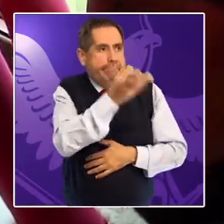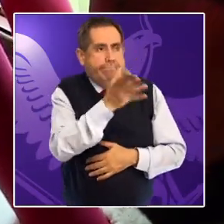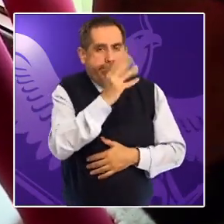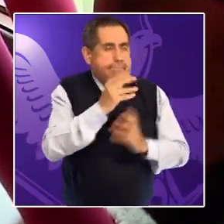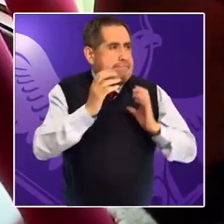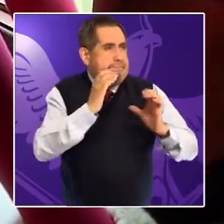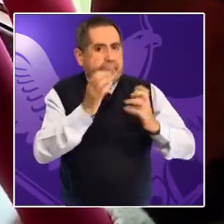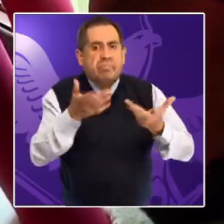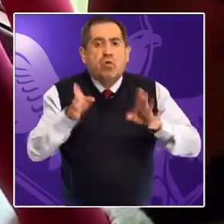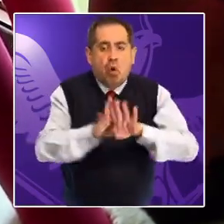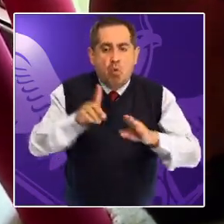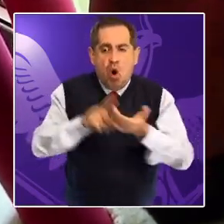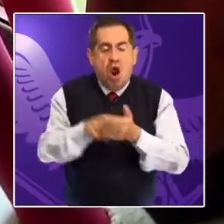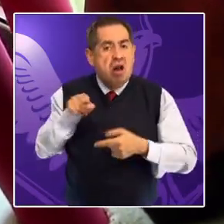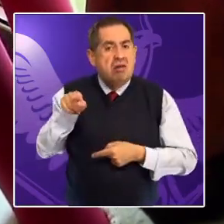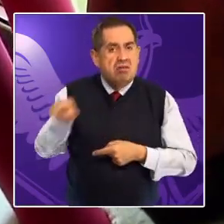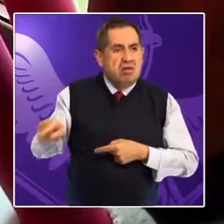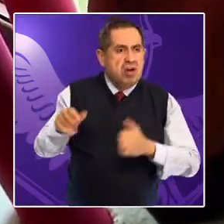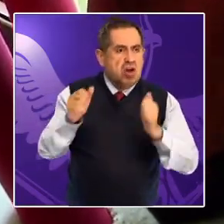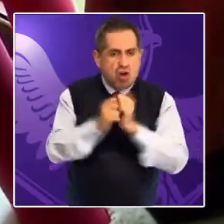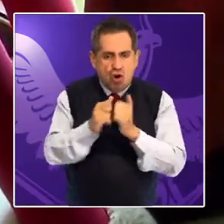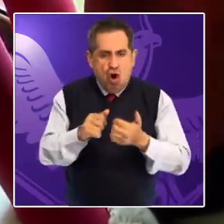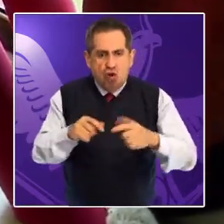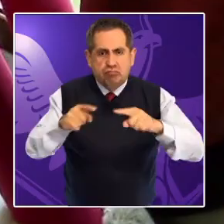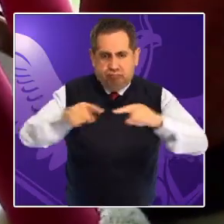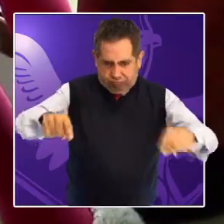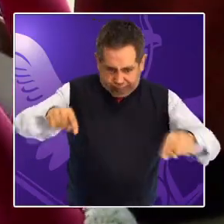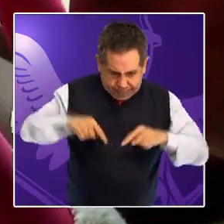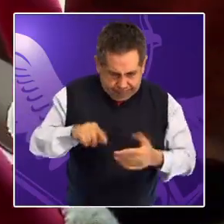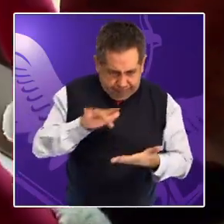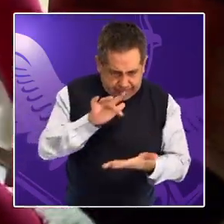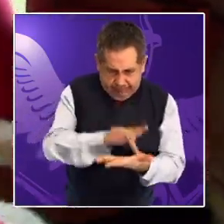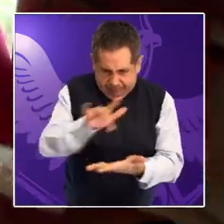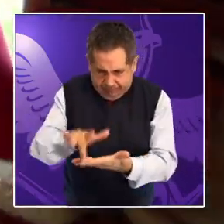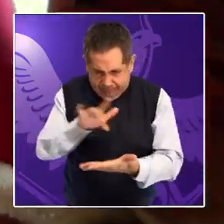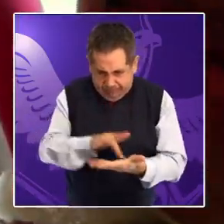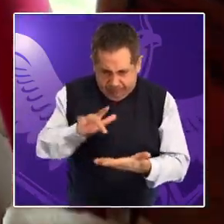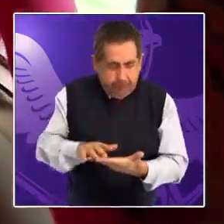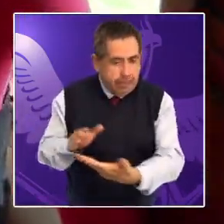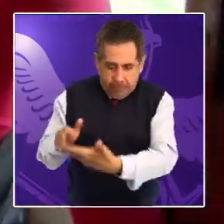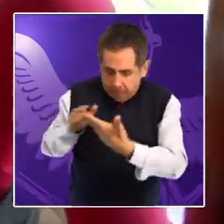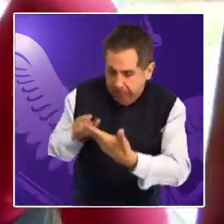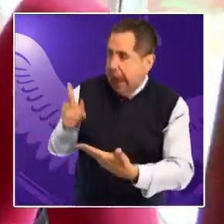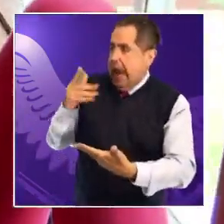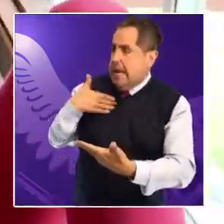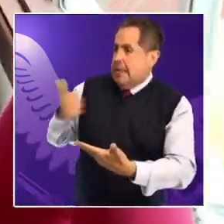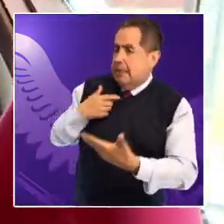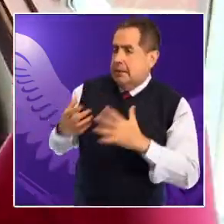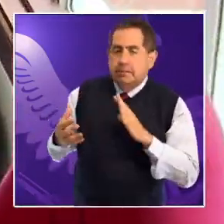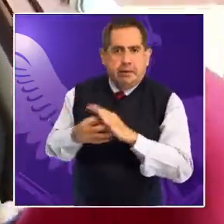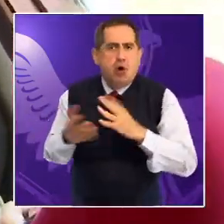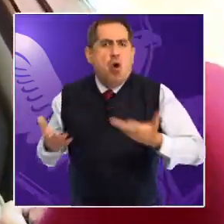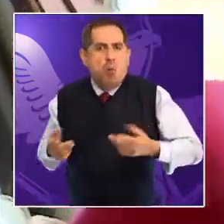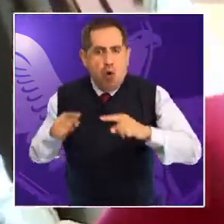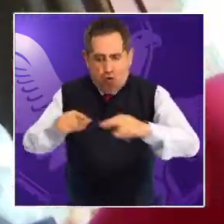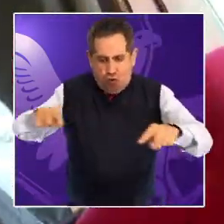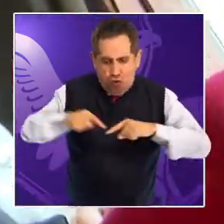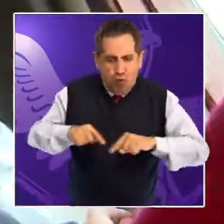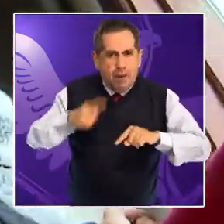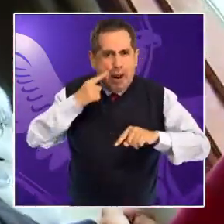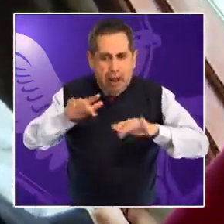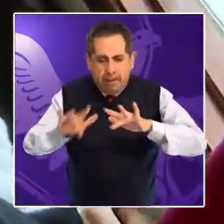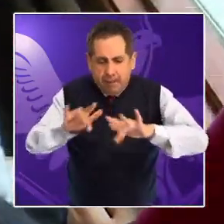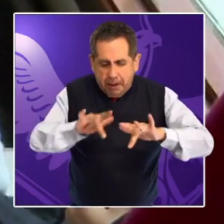comunica perfecto vía un comunicador, pero ¿cuál es el comunicador y cómo vamos a hacer para que en cualquier contexto le entendamos y ella ejerza